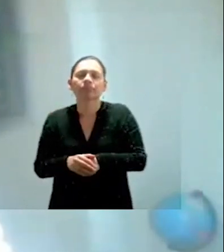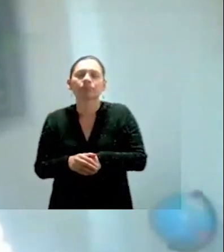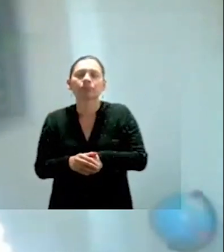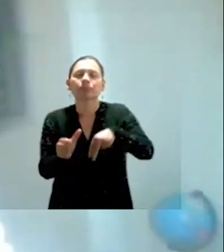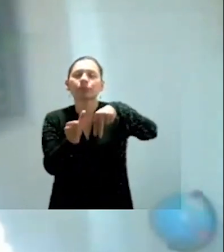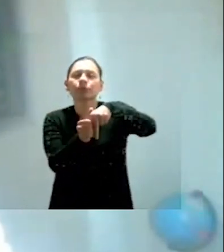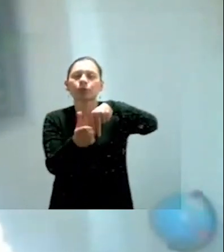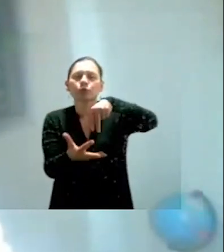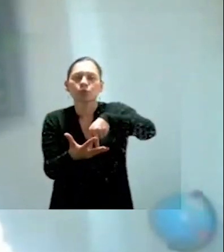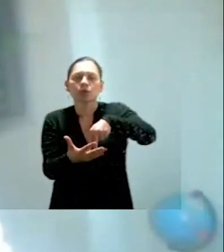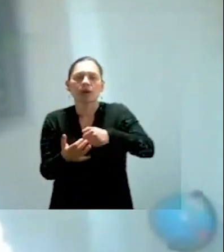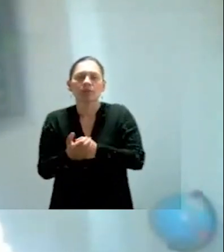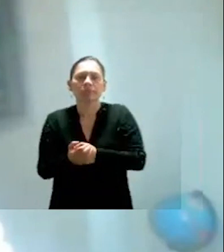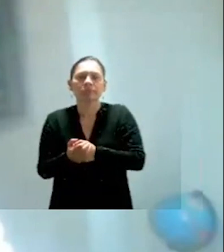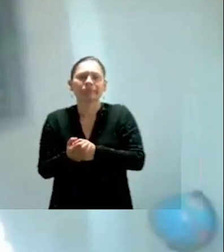vuelto un tema